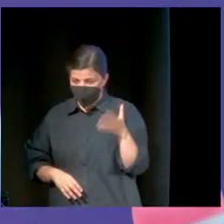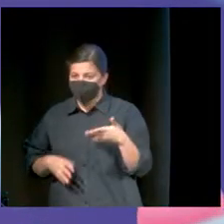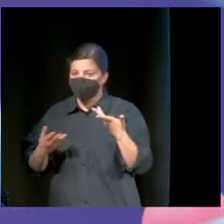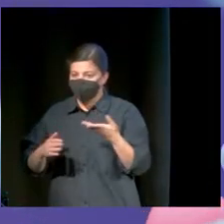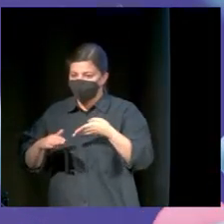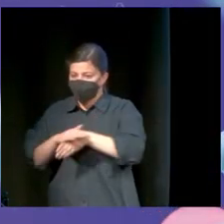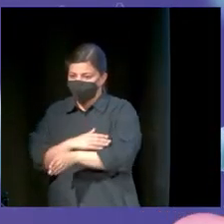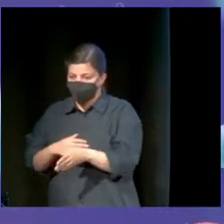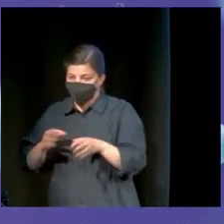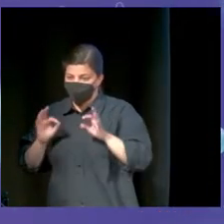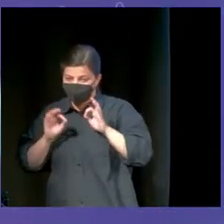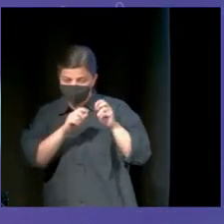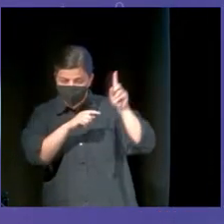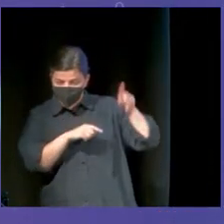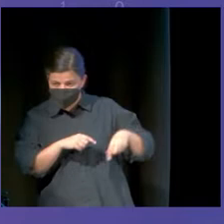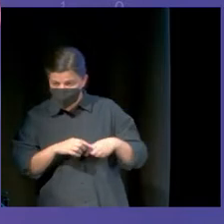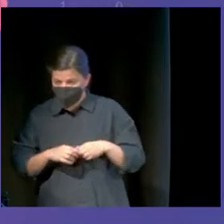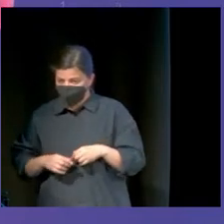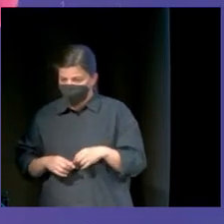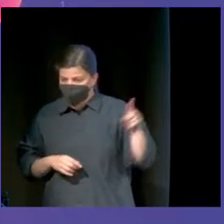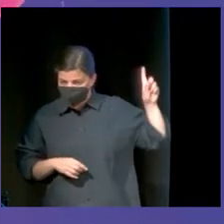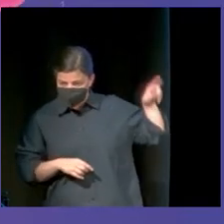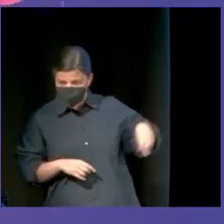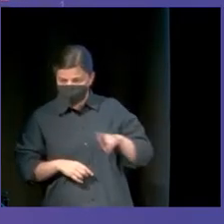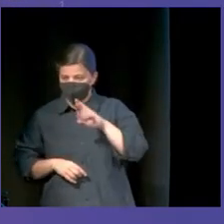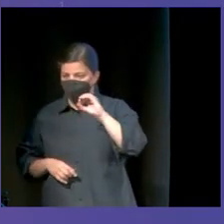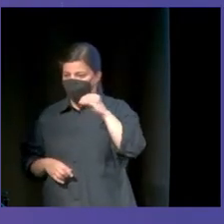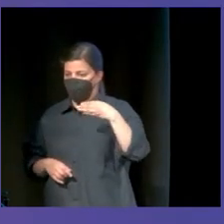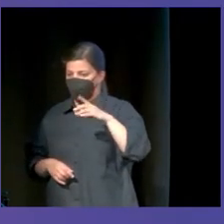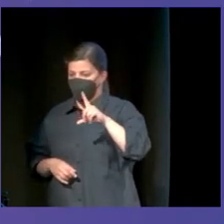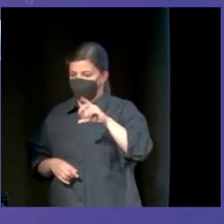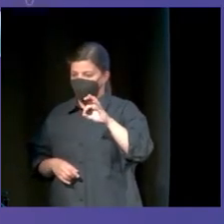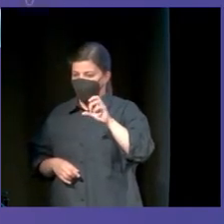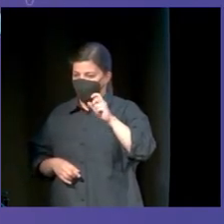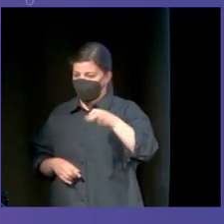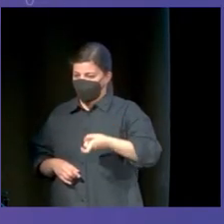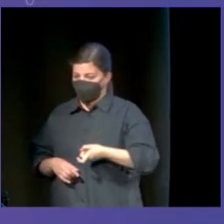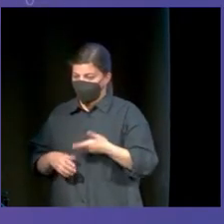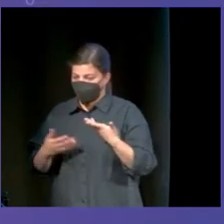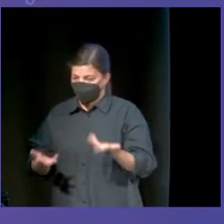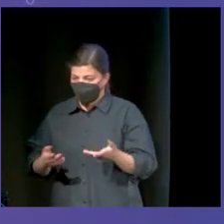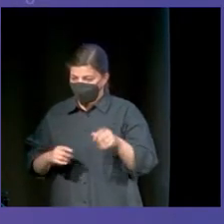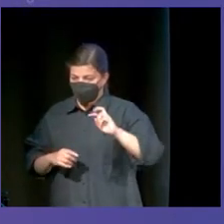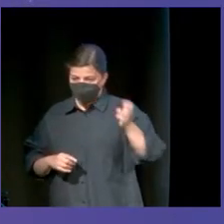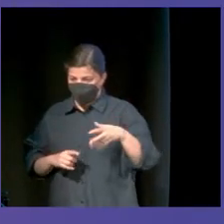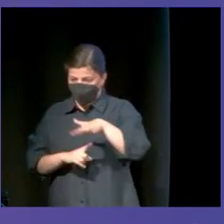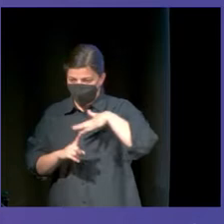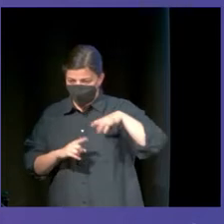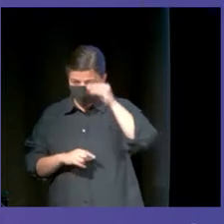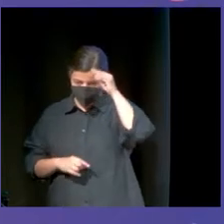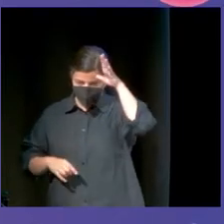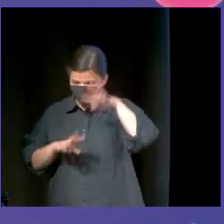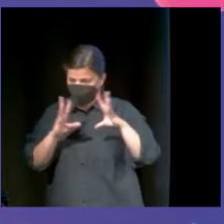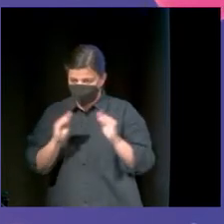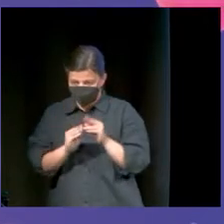o en raw blogs o en entornos virtuales de este estilo que al final no dejan de ser nfts es lo